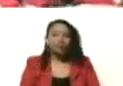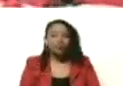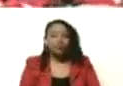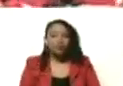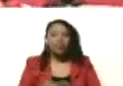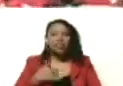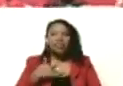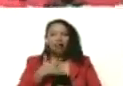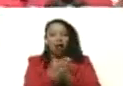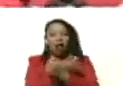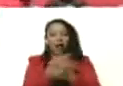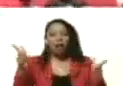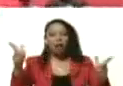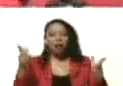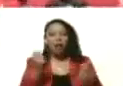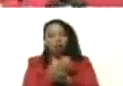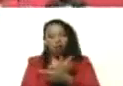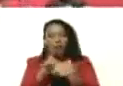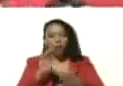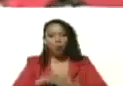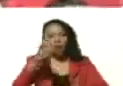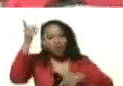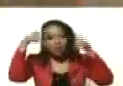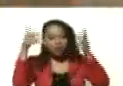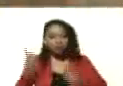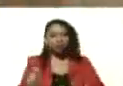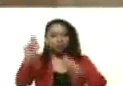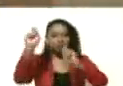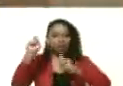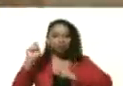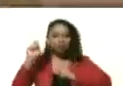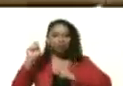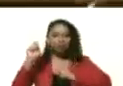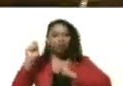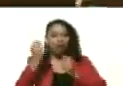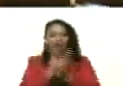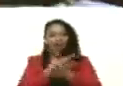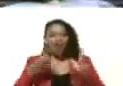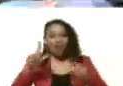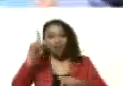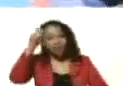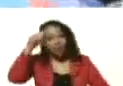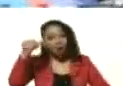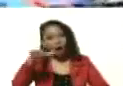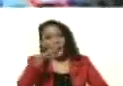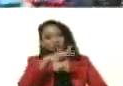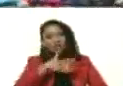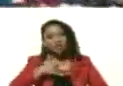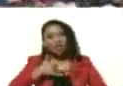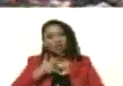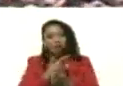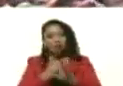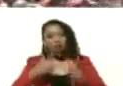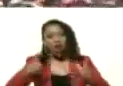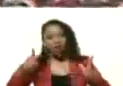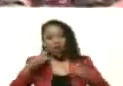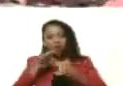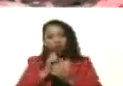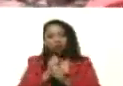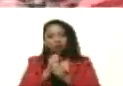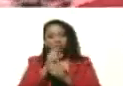Siéntanse libres. Libre, porque Chávez nos dejó como herencia la libertad de un pueblo. Siéntanse libres de tomar